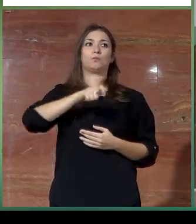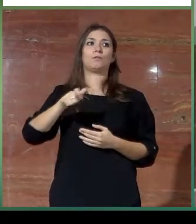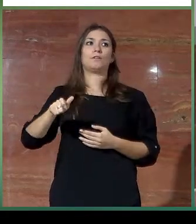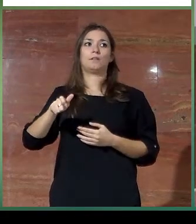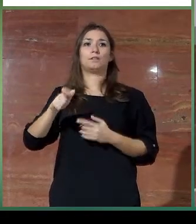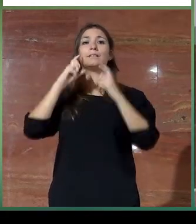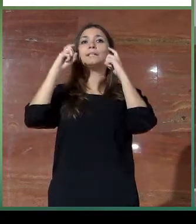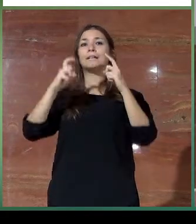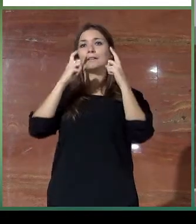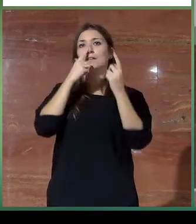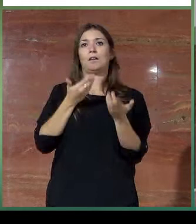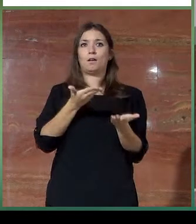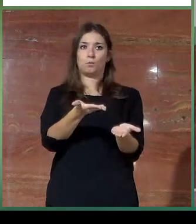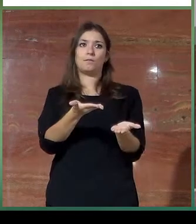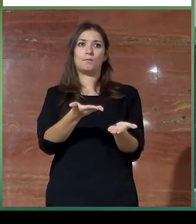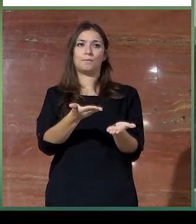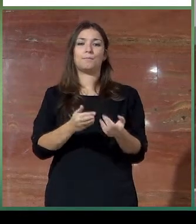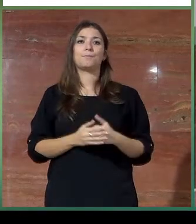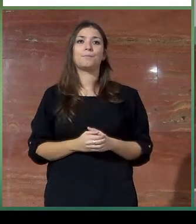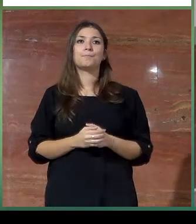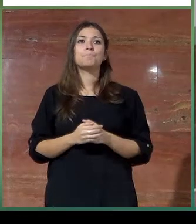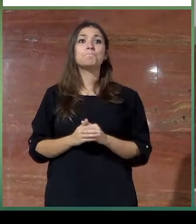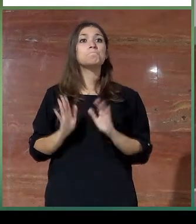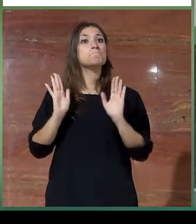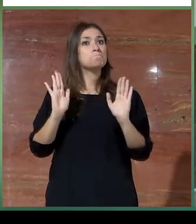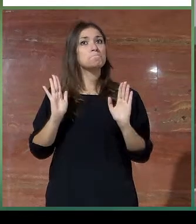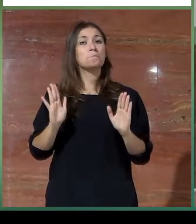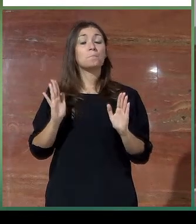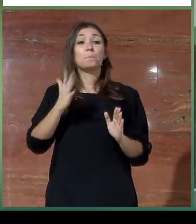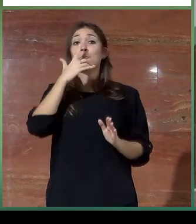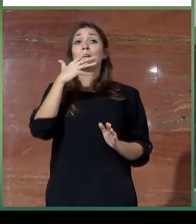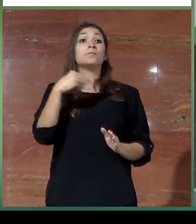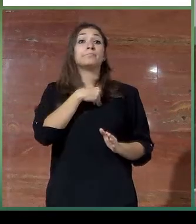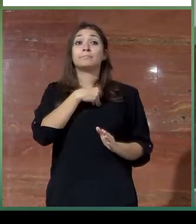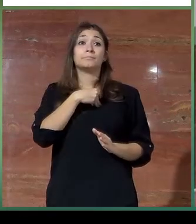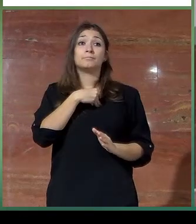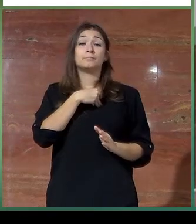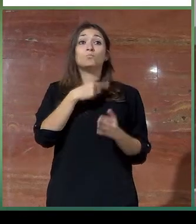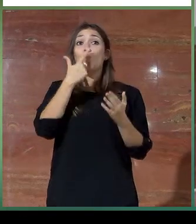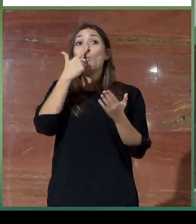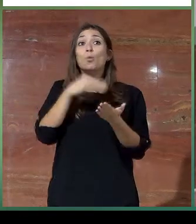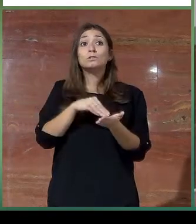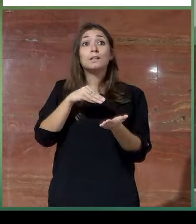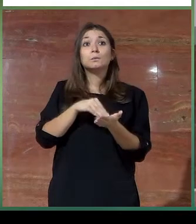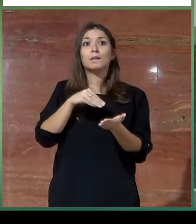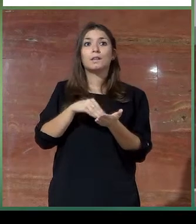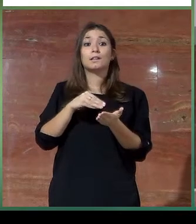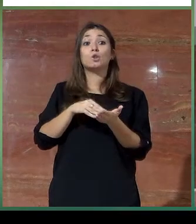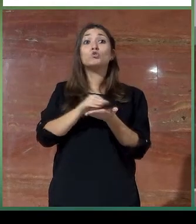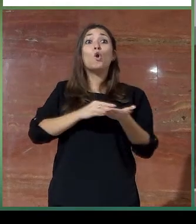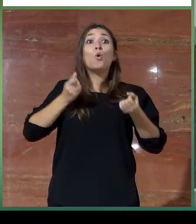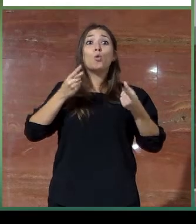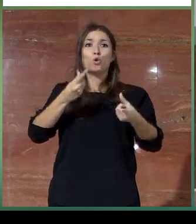e intentar ayudar. Pero, por desgracia, muchas veces no se puede